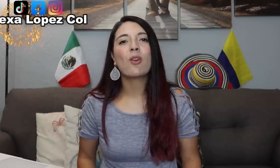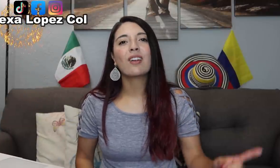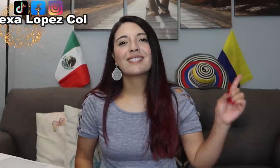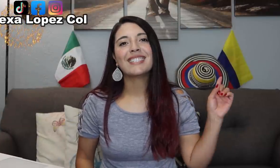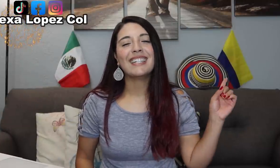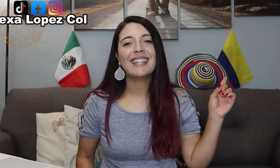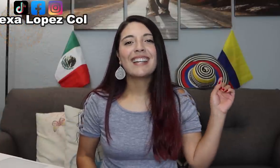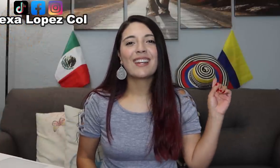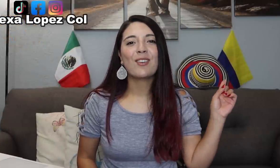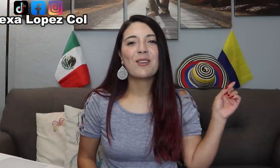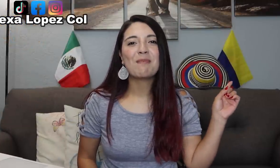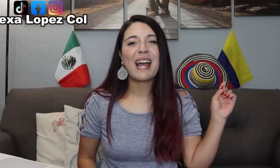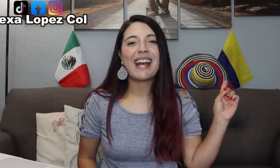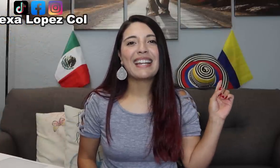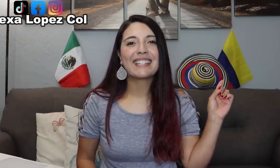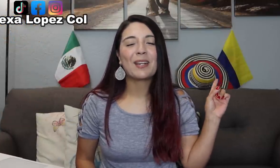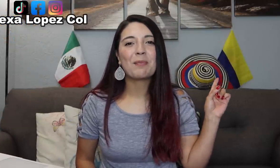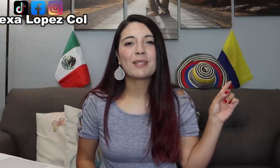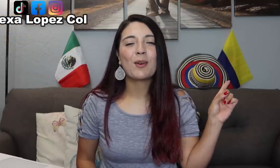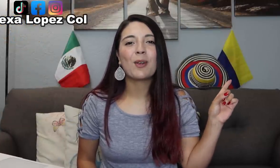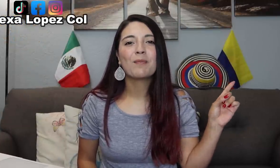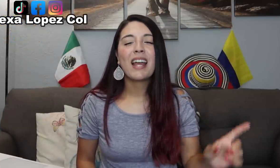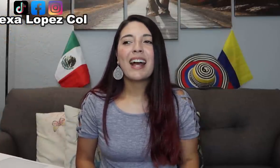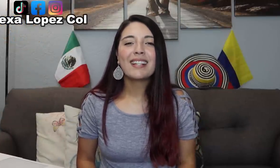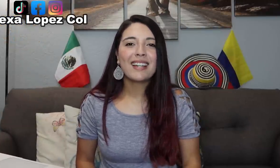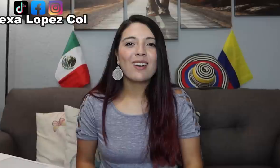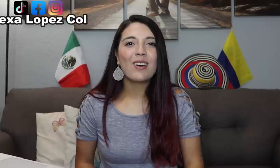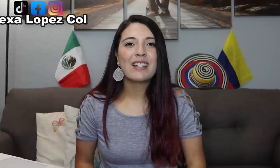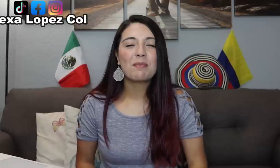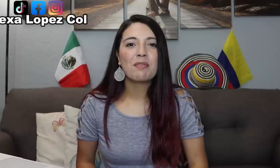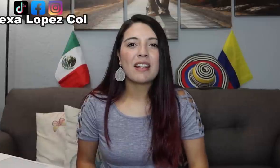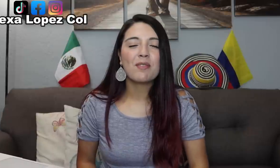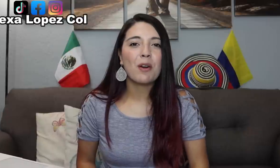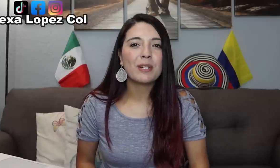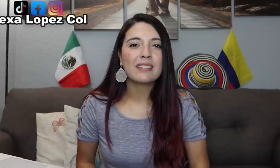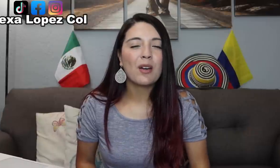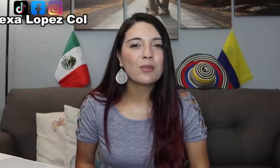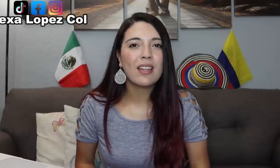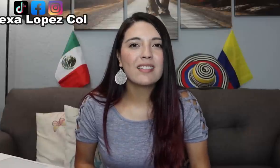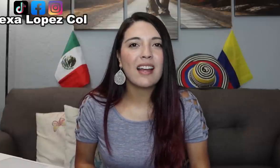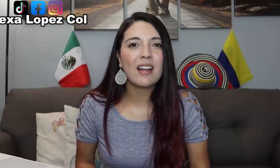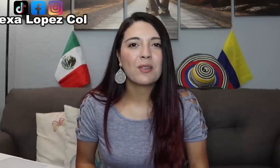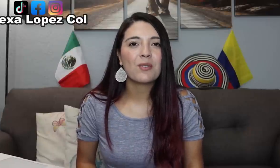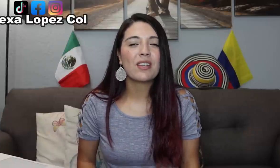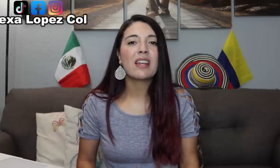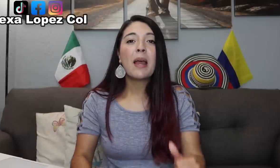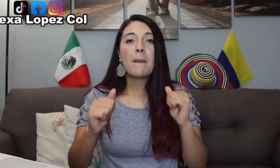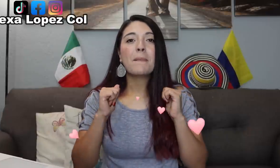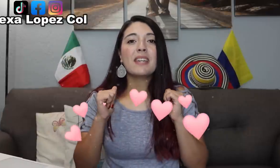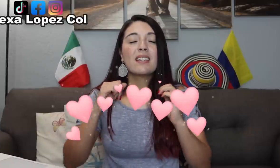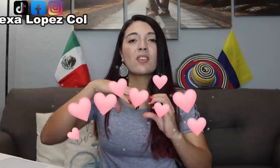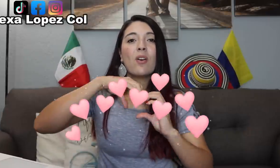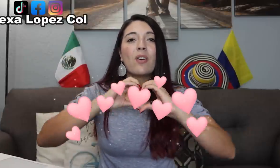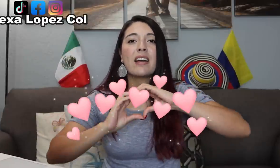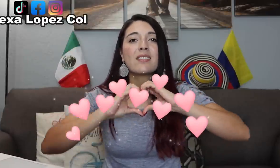López Col. Sí, de Colombia, Alexa López Col. Ha llegado la hora de decir mi frase favorita, ustedes ya la conocen.